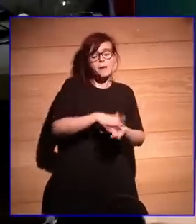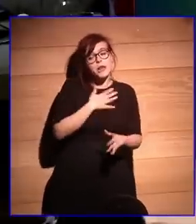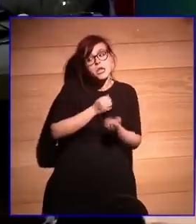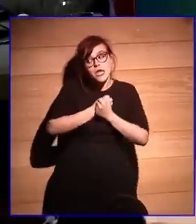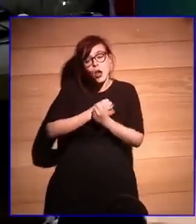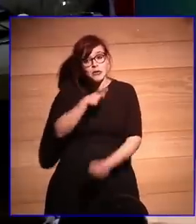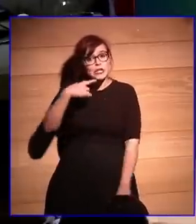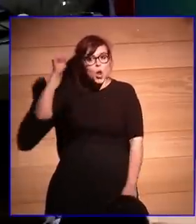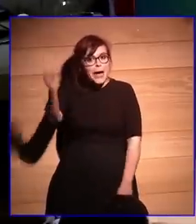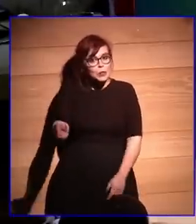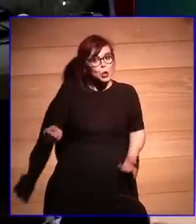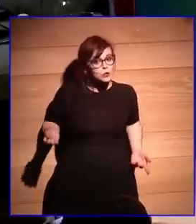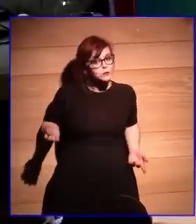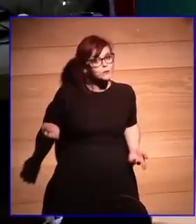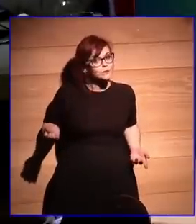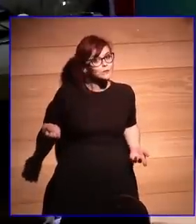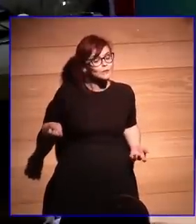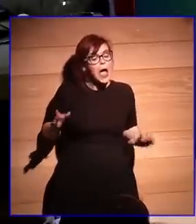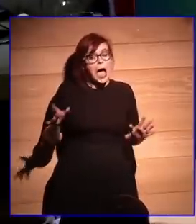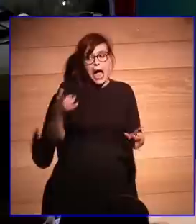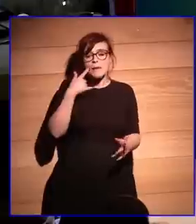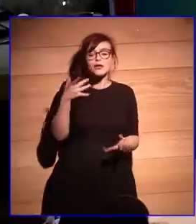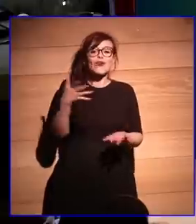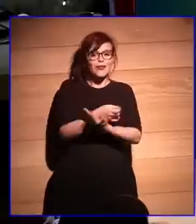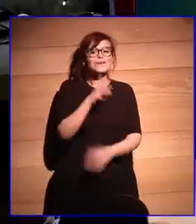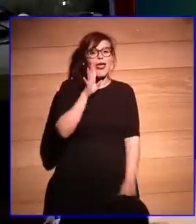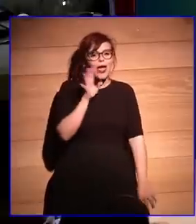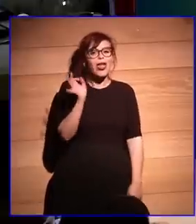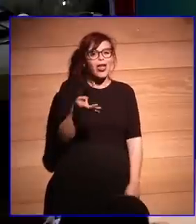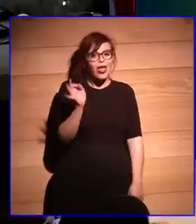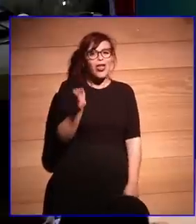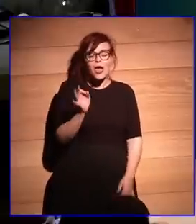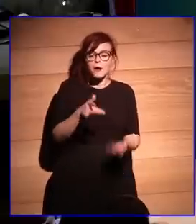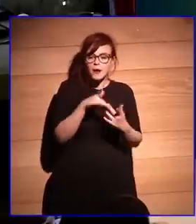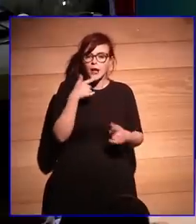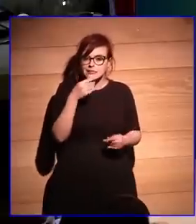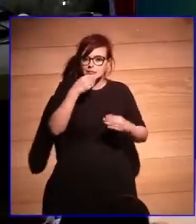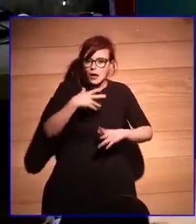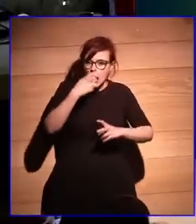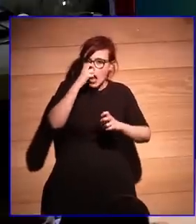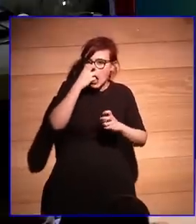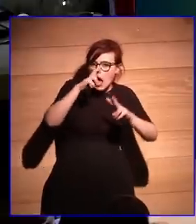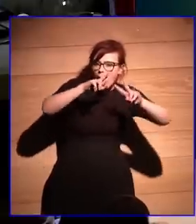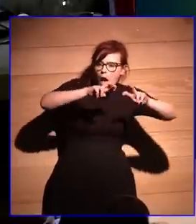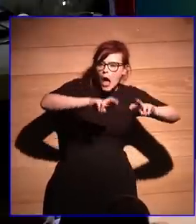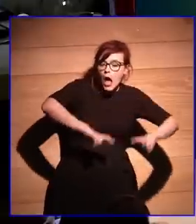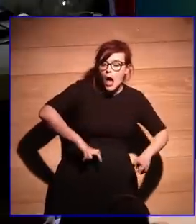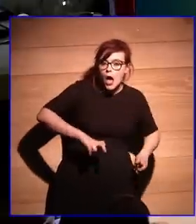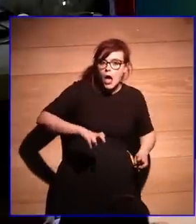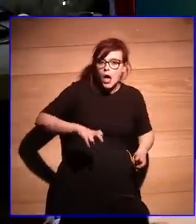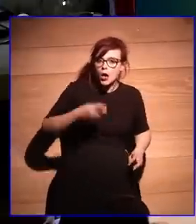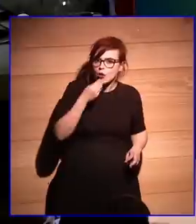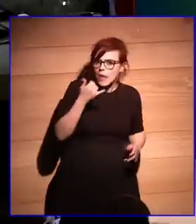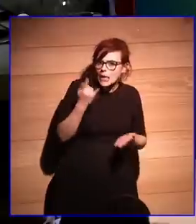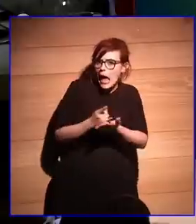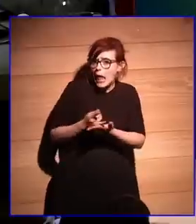porque si no lo mato. No, o sea, nos creemos las cosas y luego uno indaga, rasca un poquito y entonces dices, ay, espera. ¿Comía carne? ¿Vas a